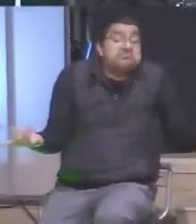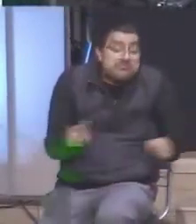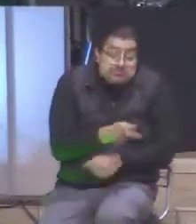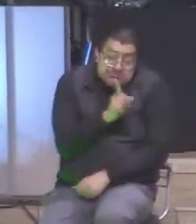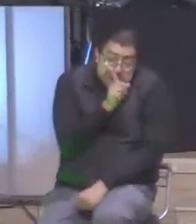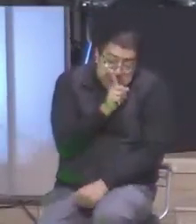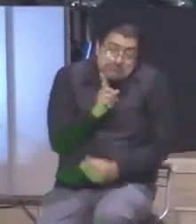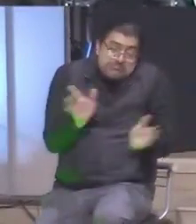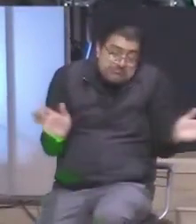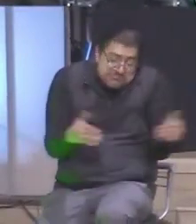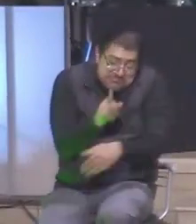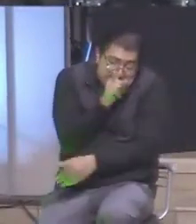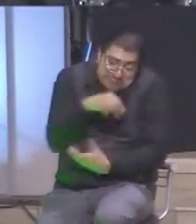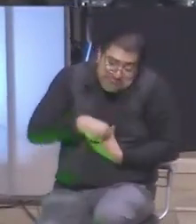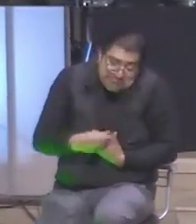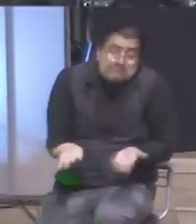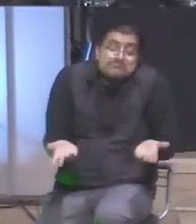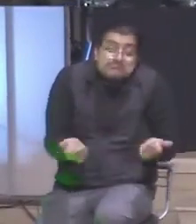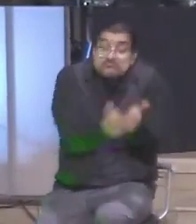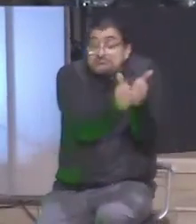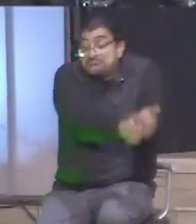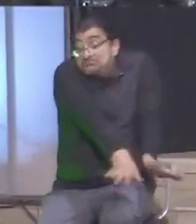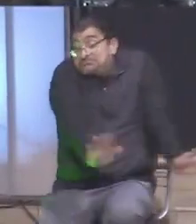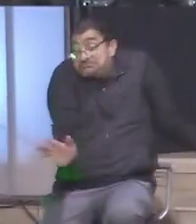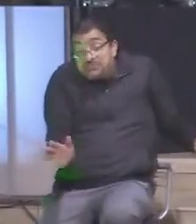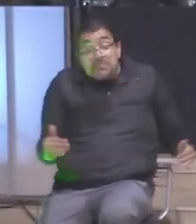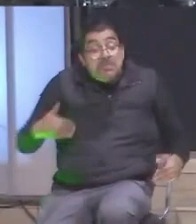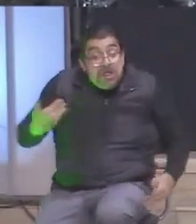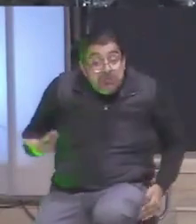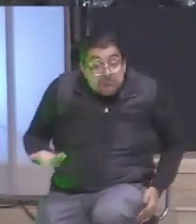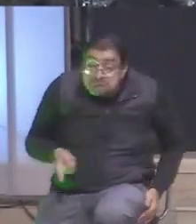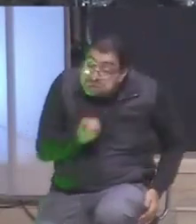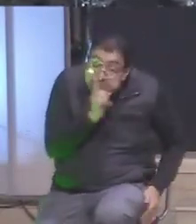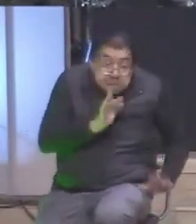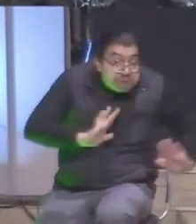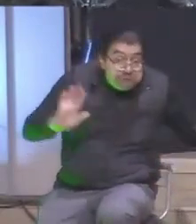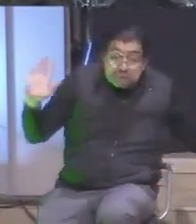incómodo pequeño el milagro no